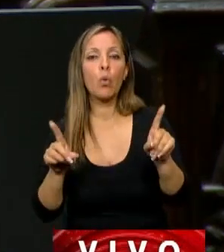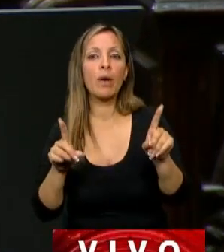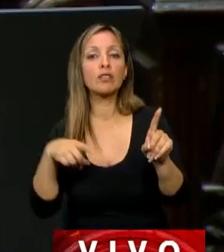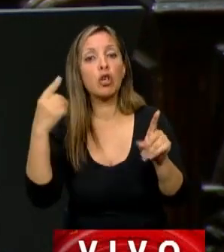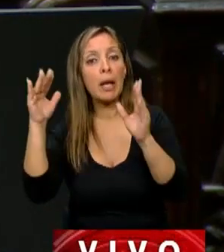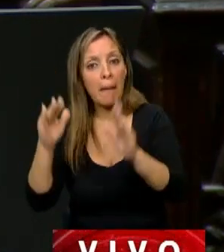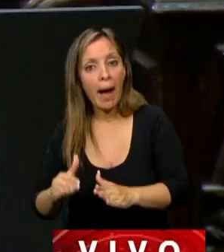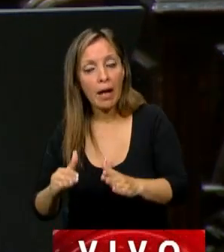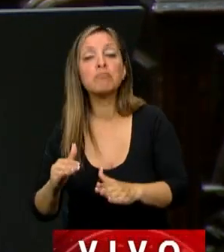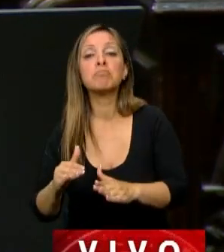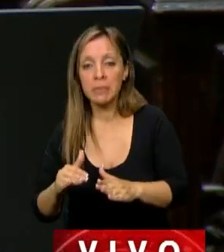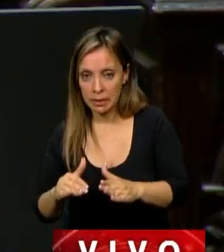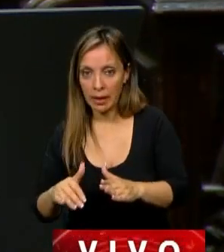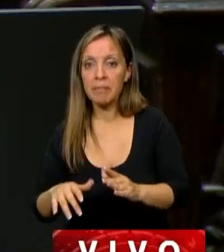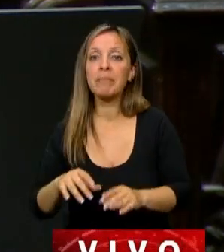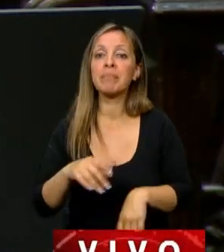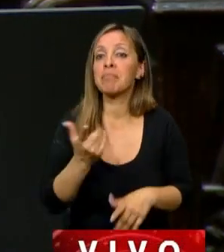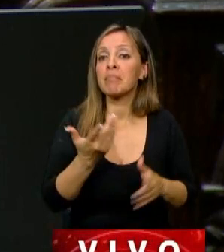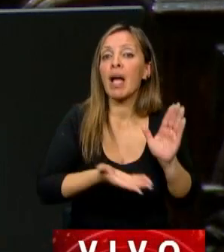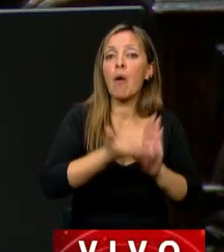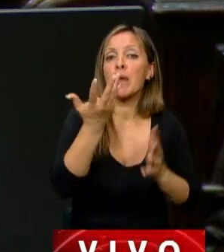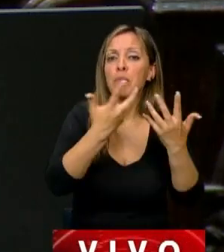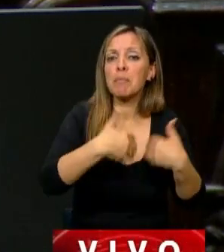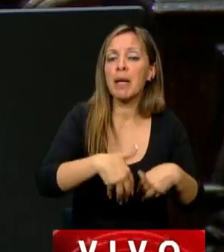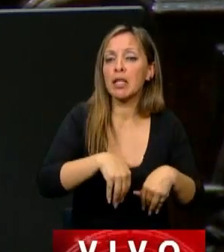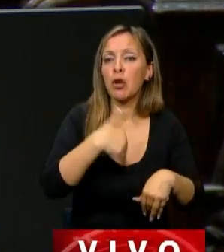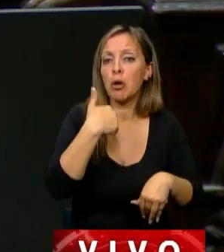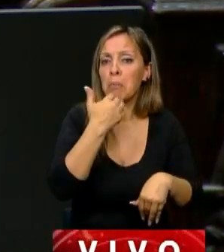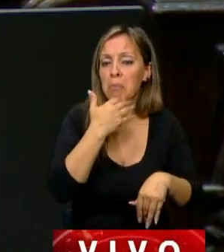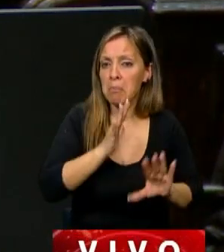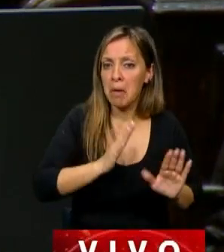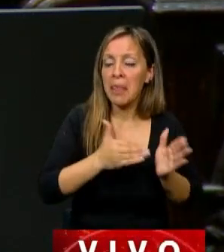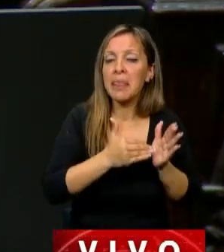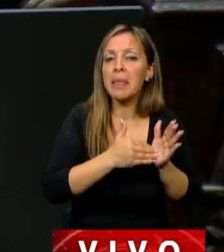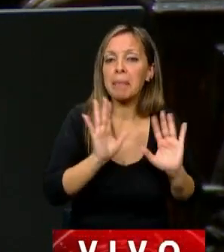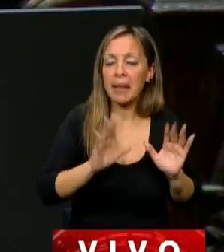sí. No ha aumentado absolutamente ninguna, por más que un consenso permita